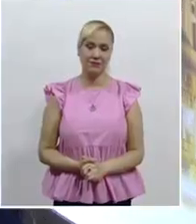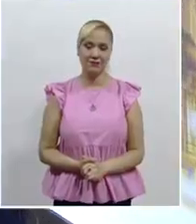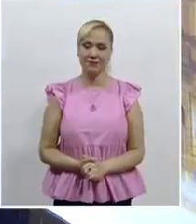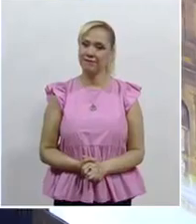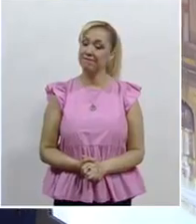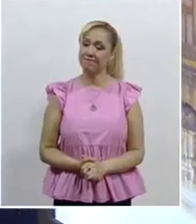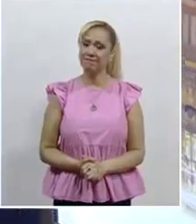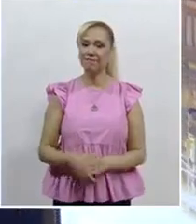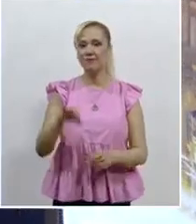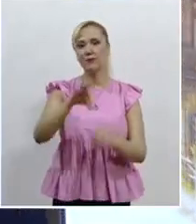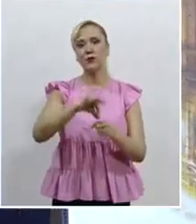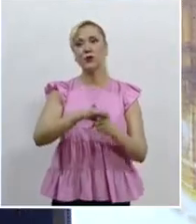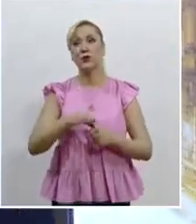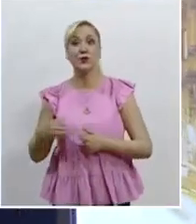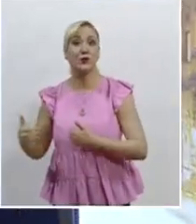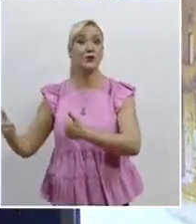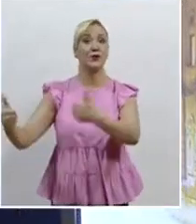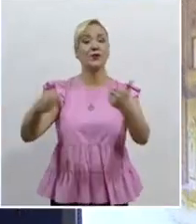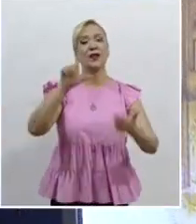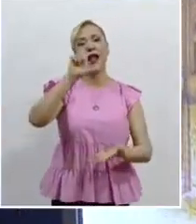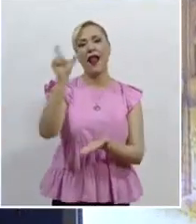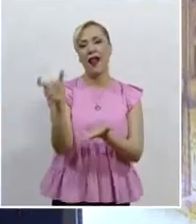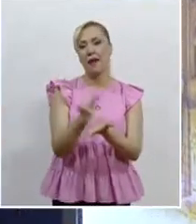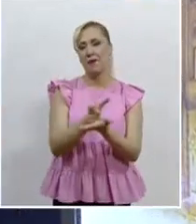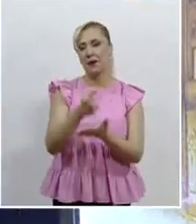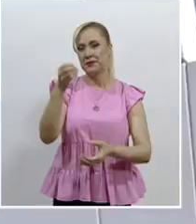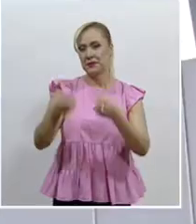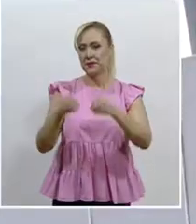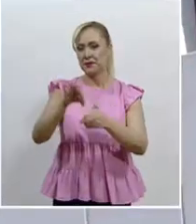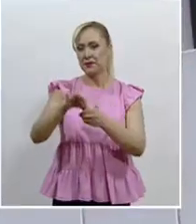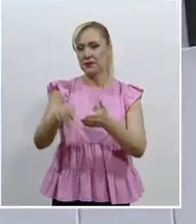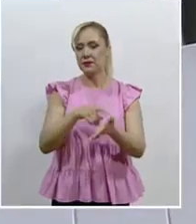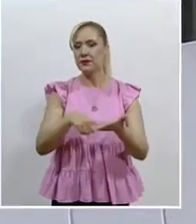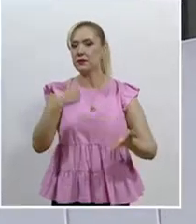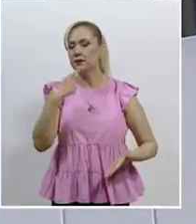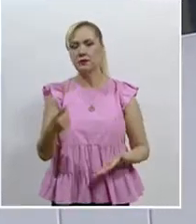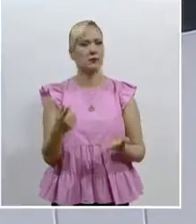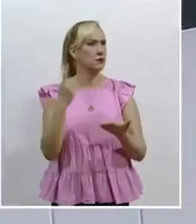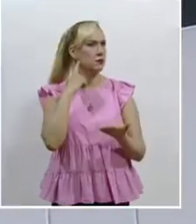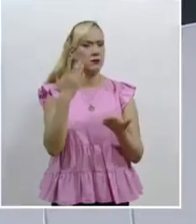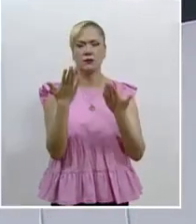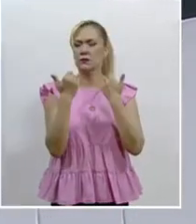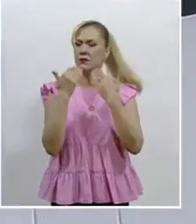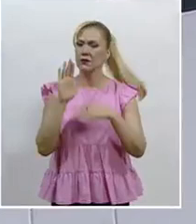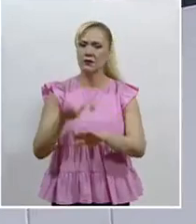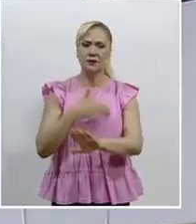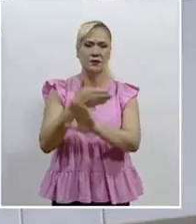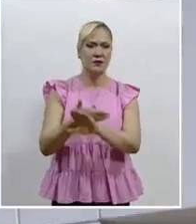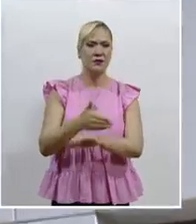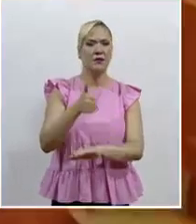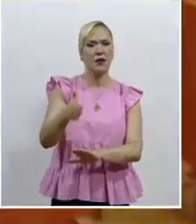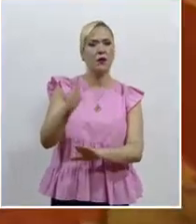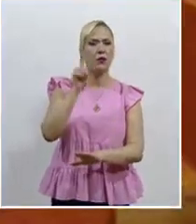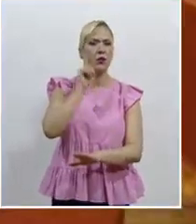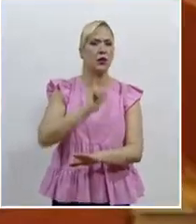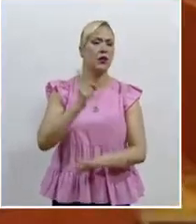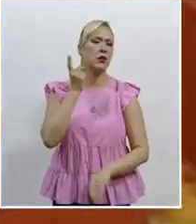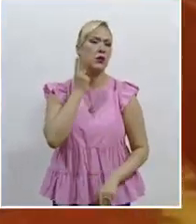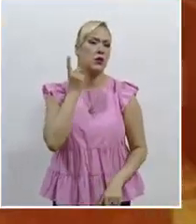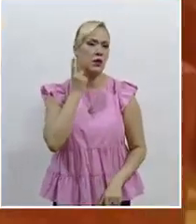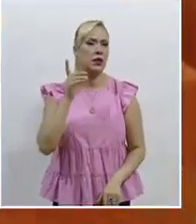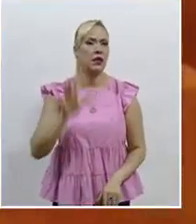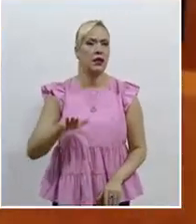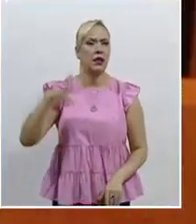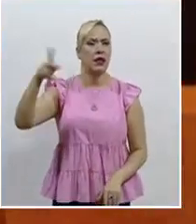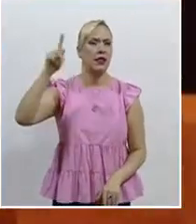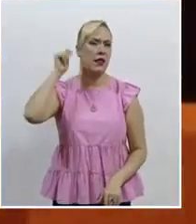Y por mayoría de votos, la Sala Jalapa del Tribunal Electoral confirmó que no se cometió violencia política de género contra una diputada local